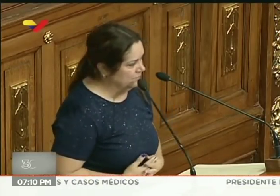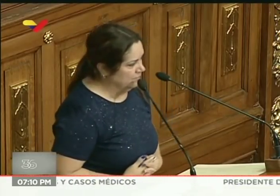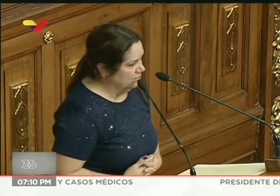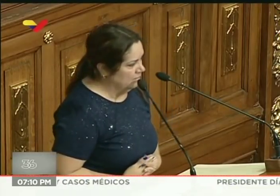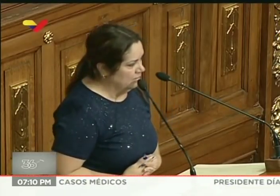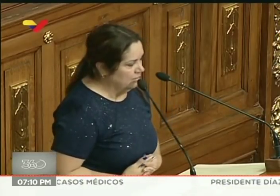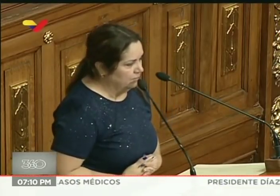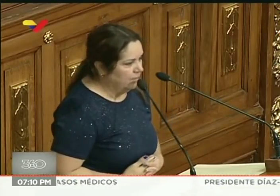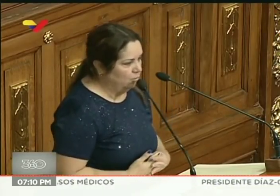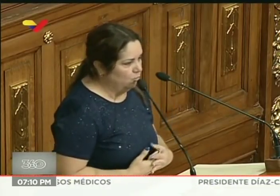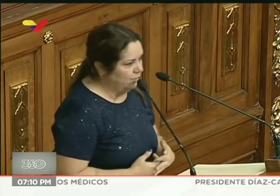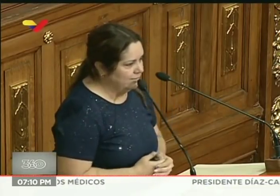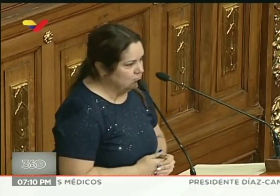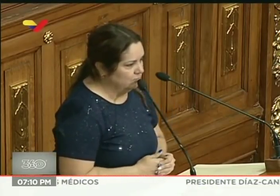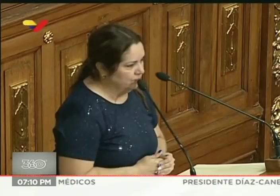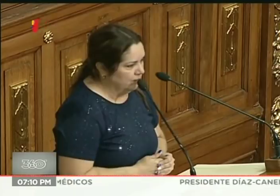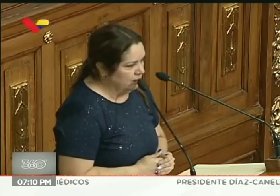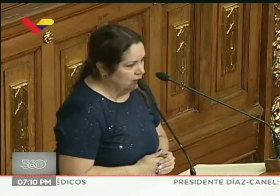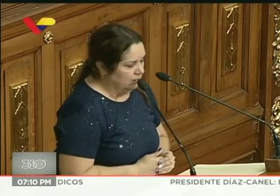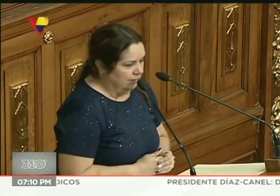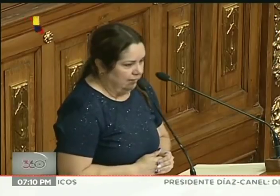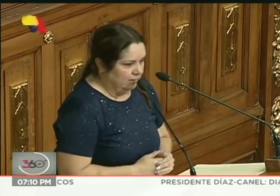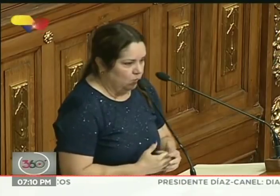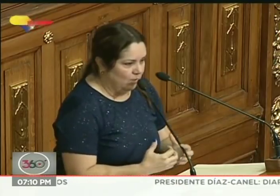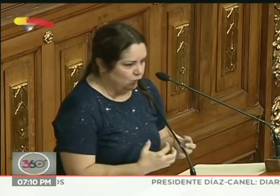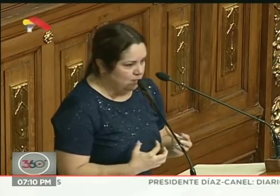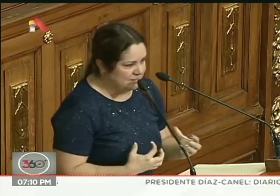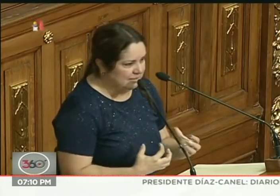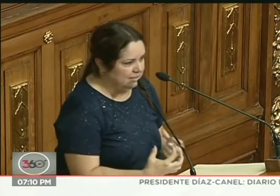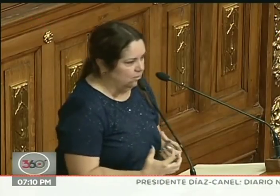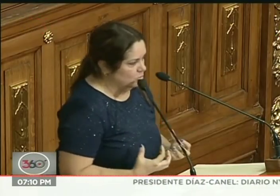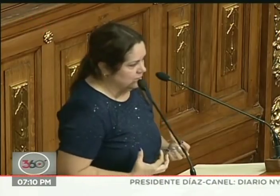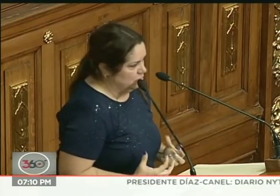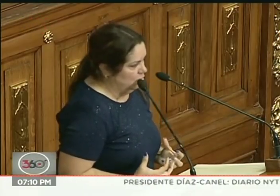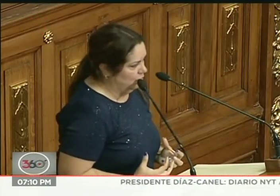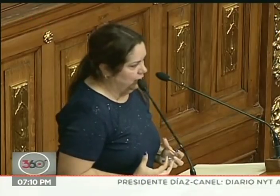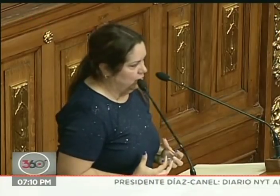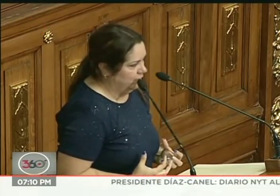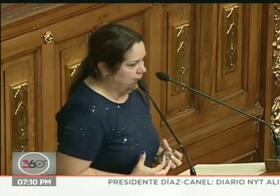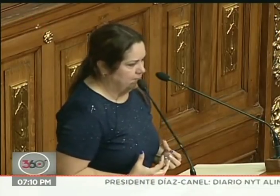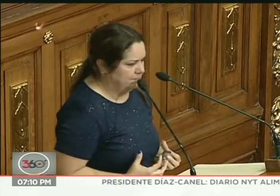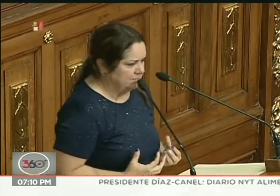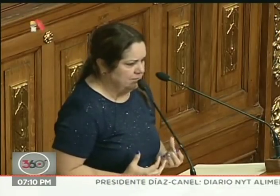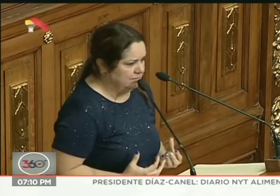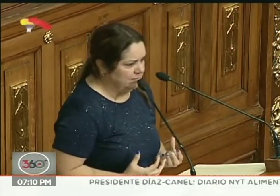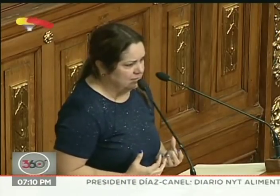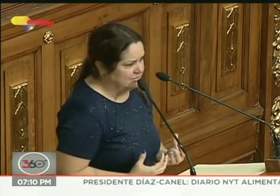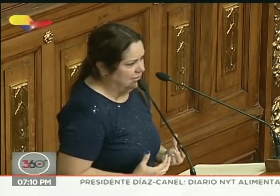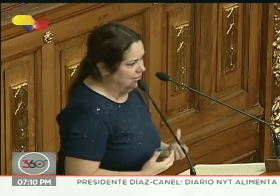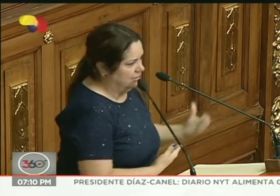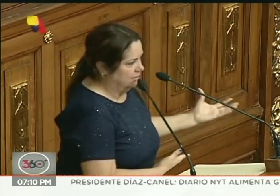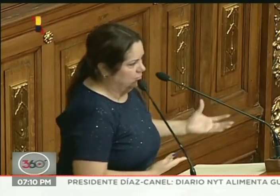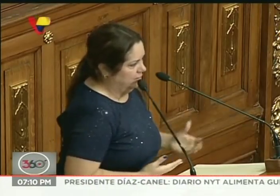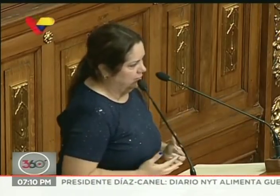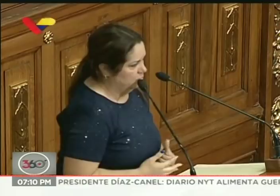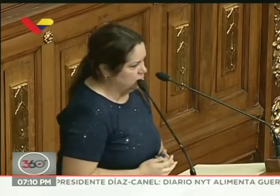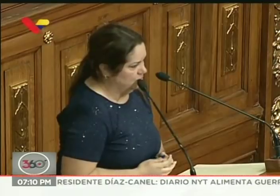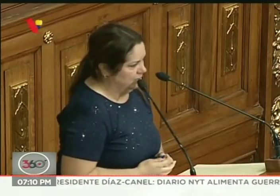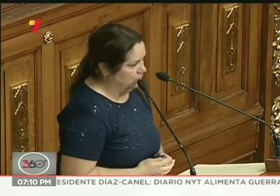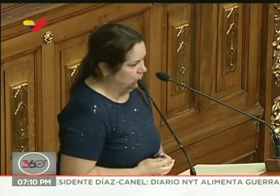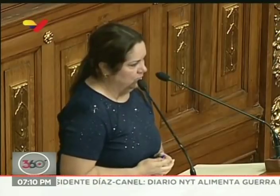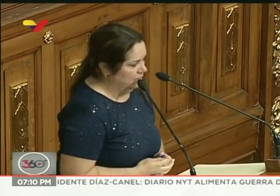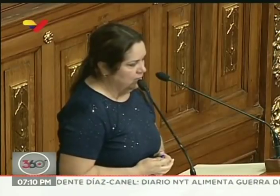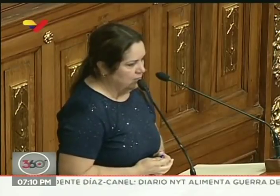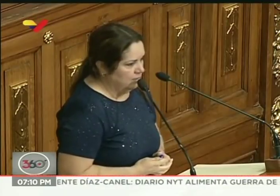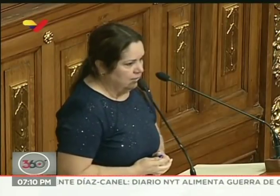casa. ¡Qué duro es eso! Cuando yo empecé la negociación con ellos, les dije: permítanme que salga la directora de